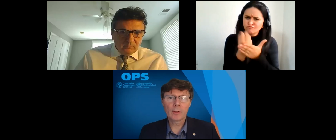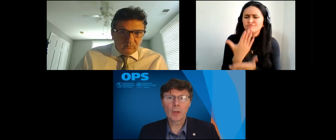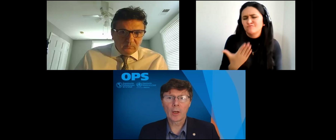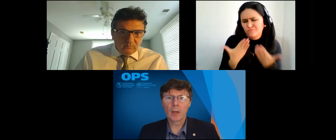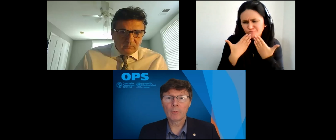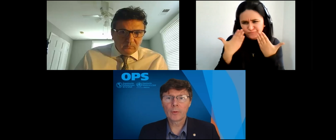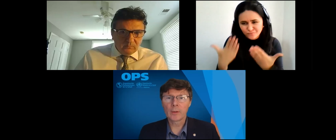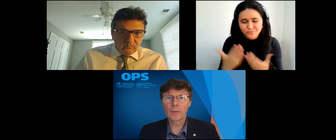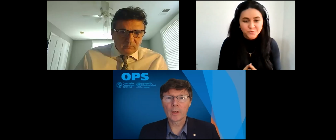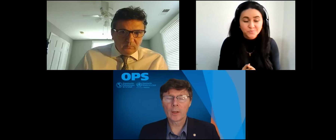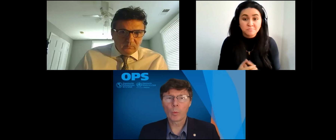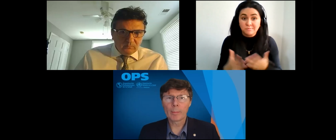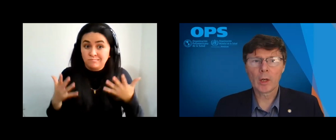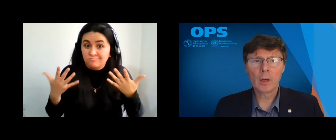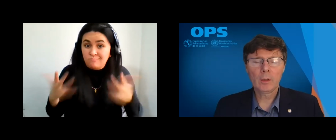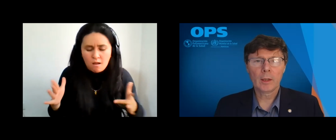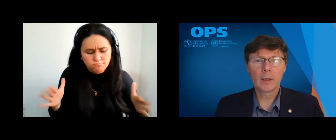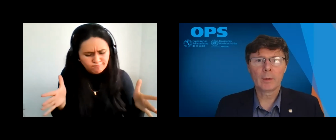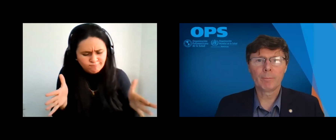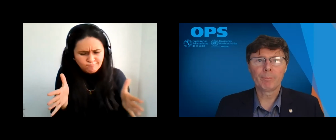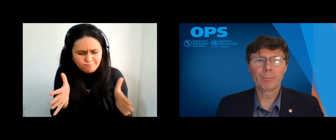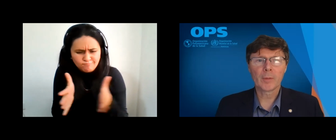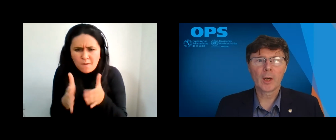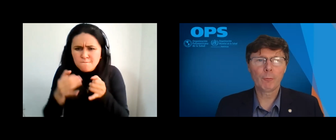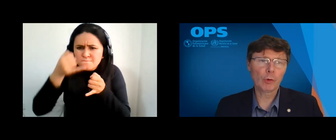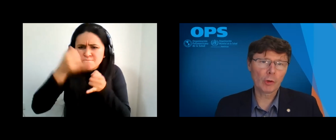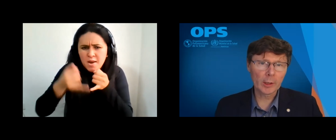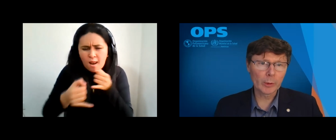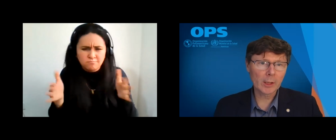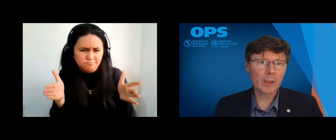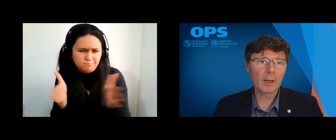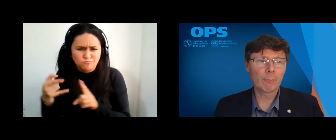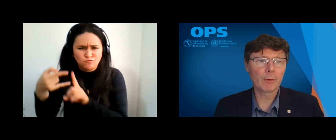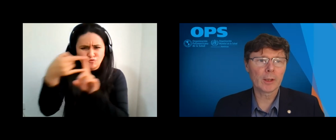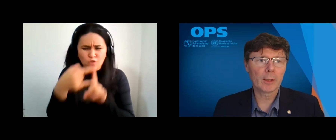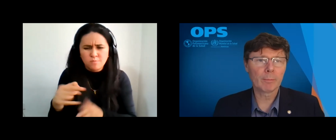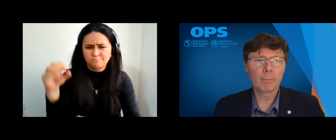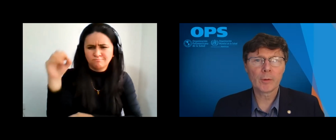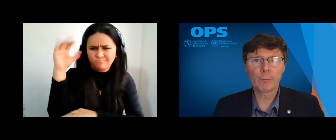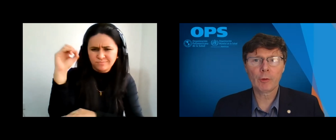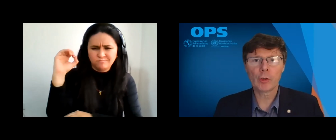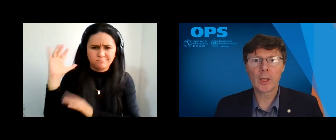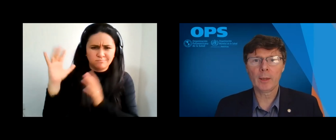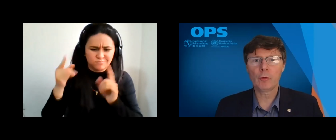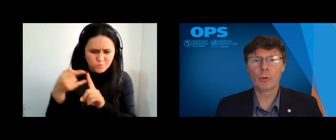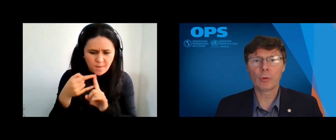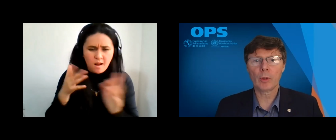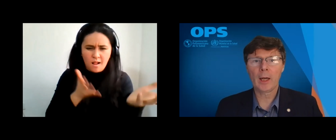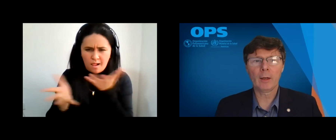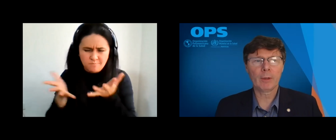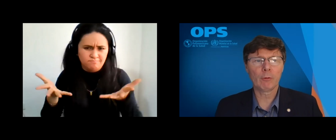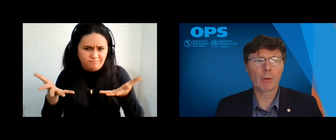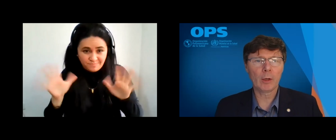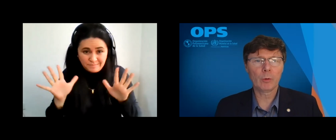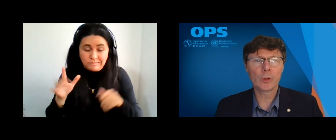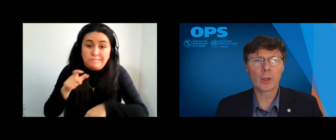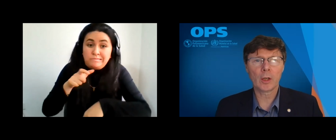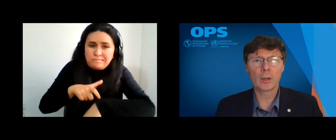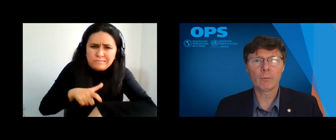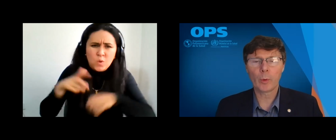Entonces, estamos llegando casi al final de este webinario. Lamentablemente no tuvimos suficiente